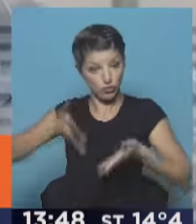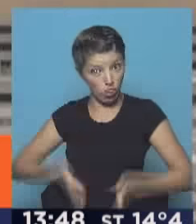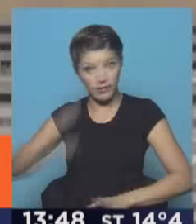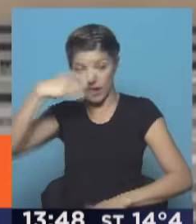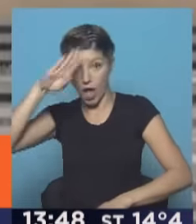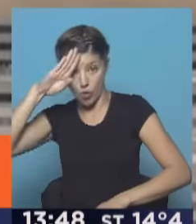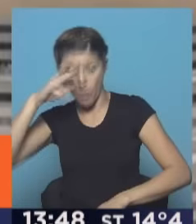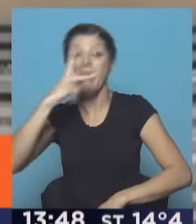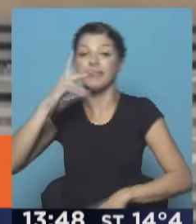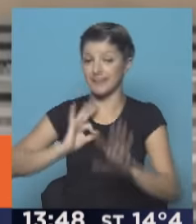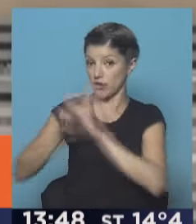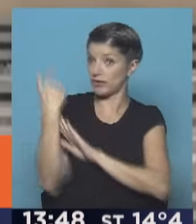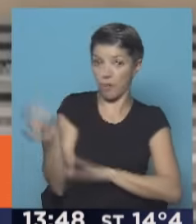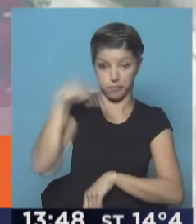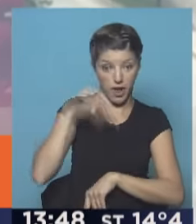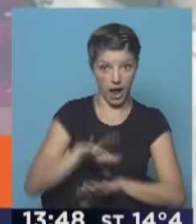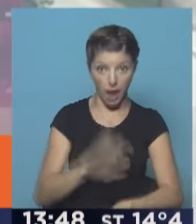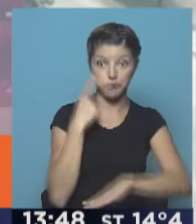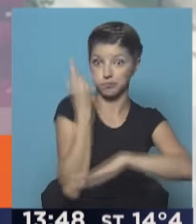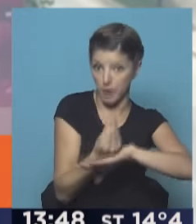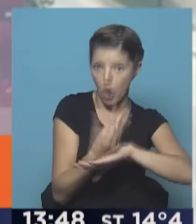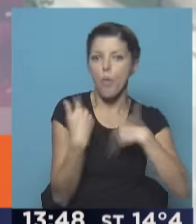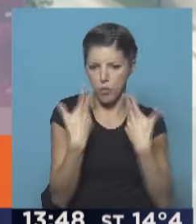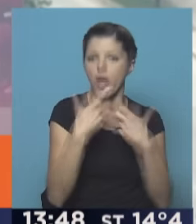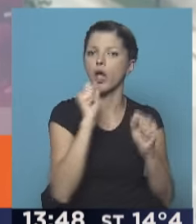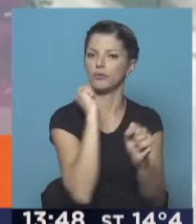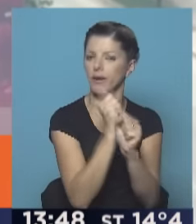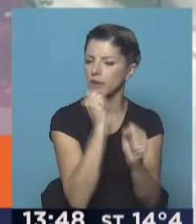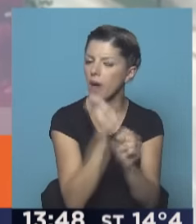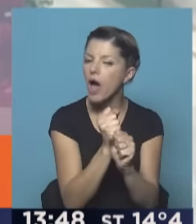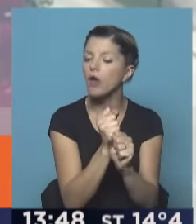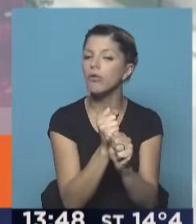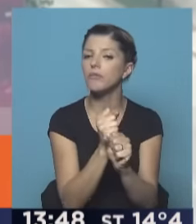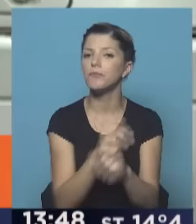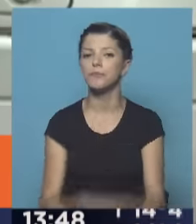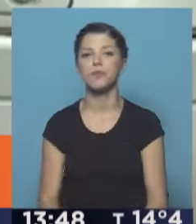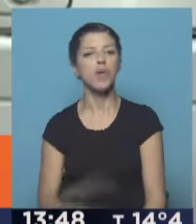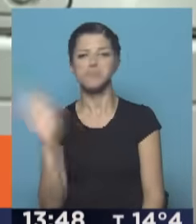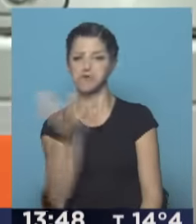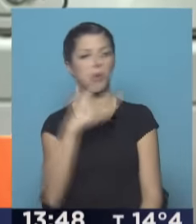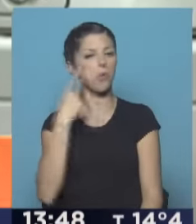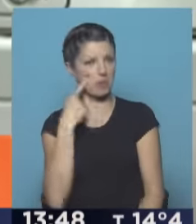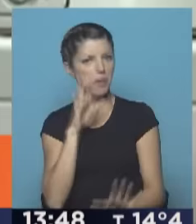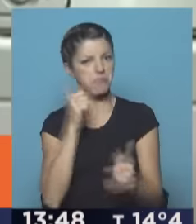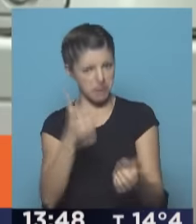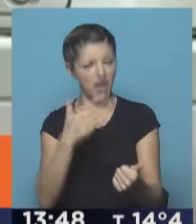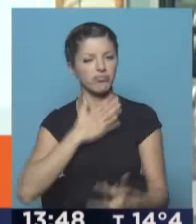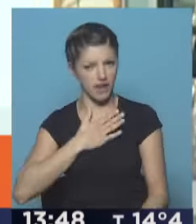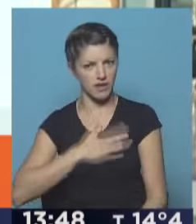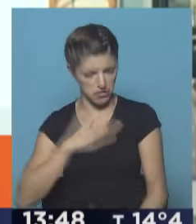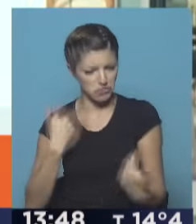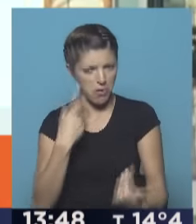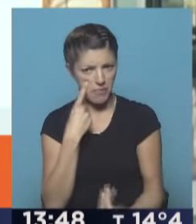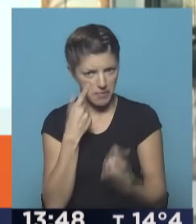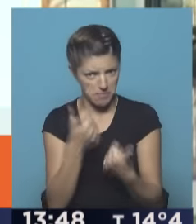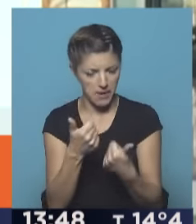hace 3 años y he encontrado posibilidad de empleo. Hay bienestar para todos y se puede vivir aquí bien en esta